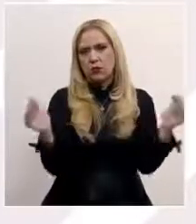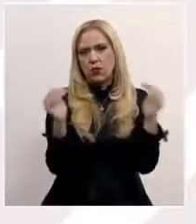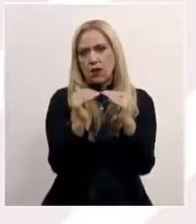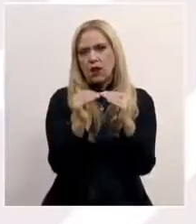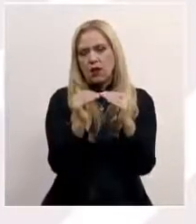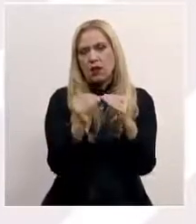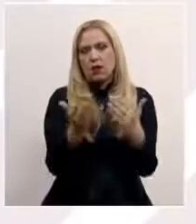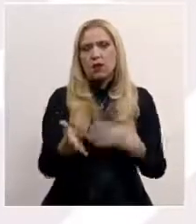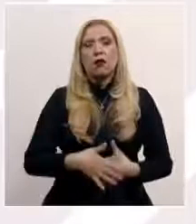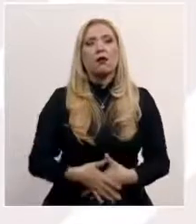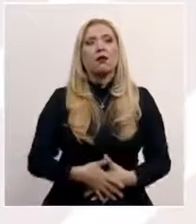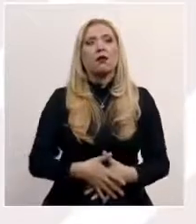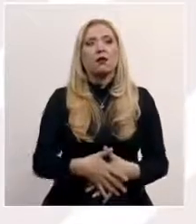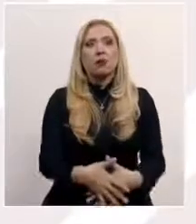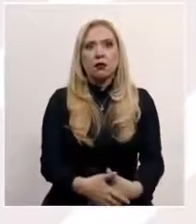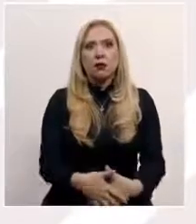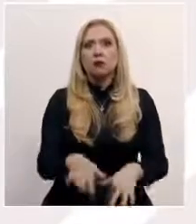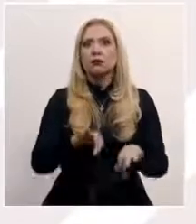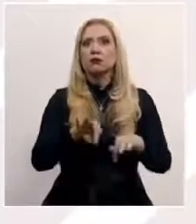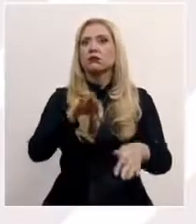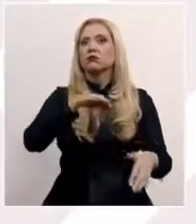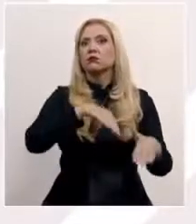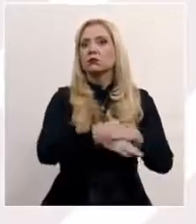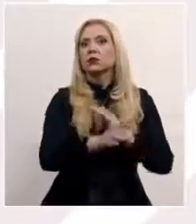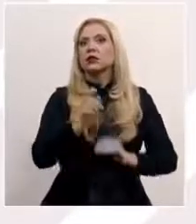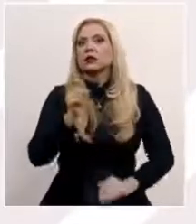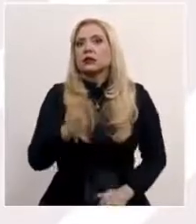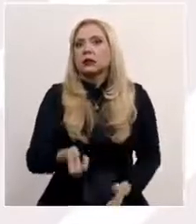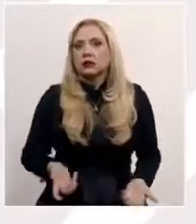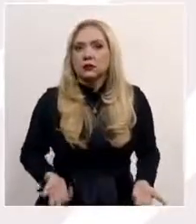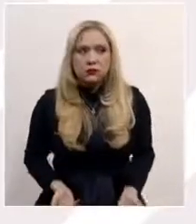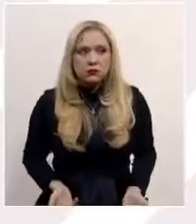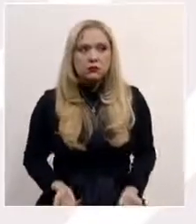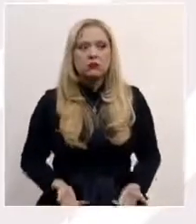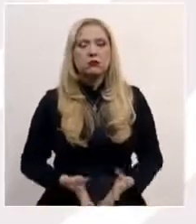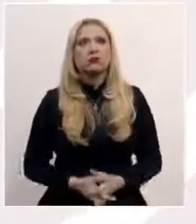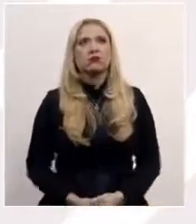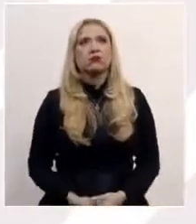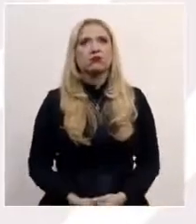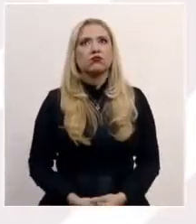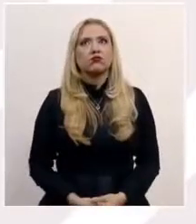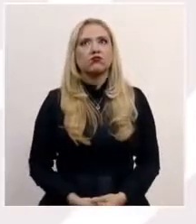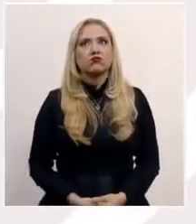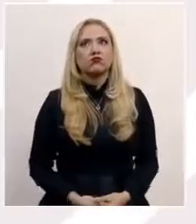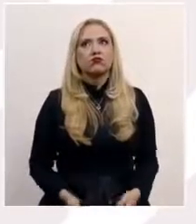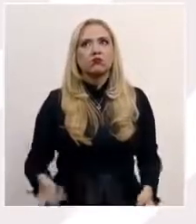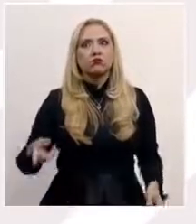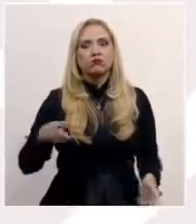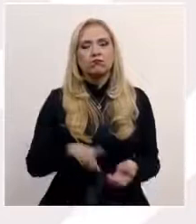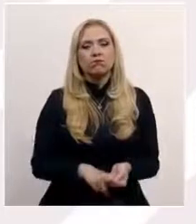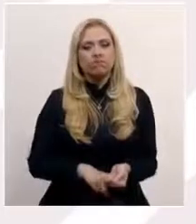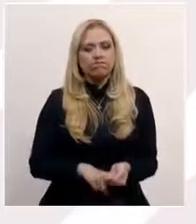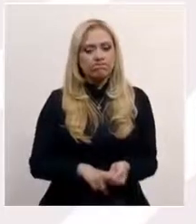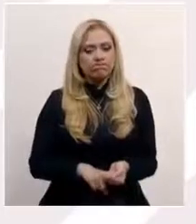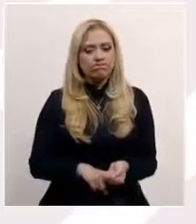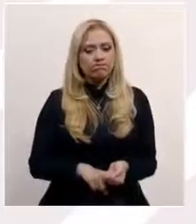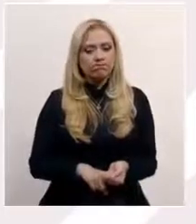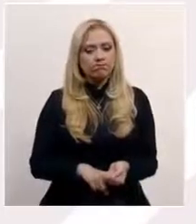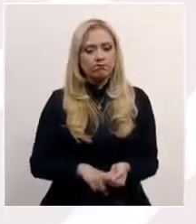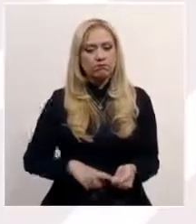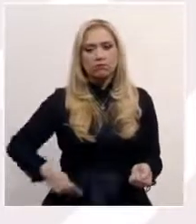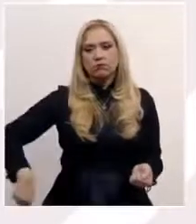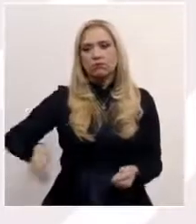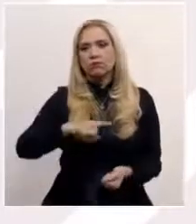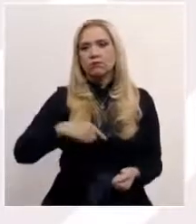tiene un embarazo en el ámbito laboral, ¿no? O sea, esta parte de, de cierta